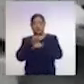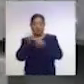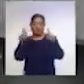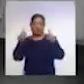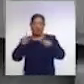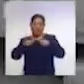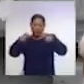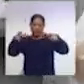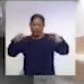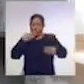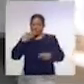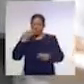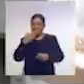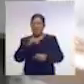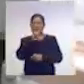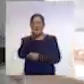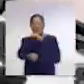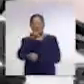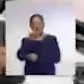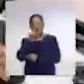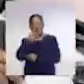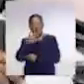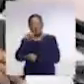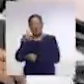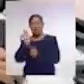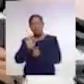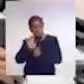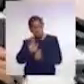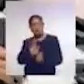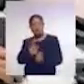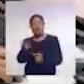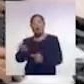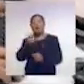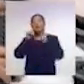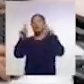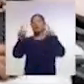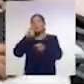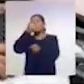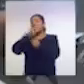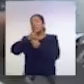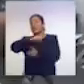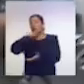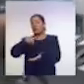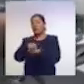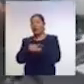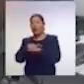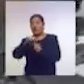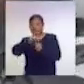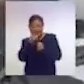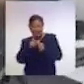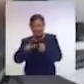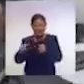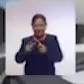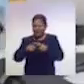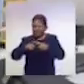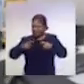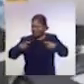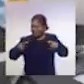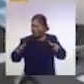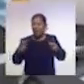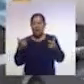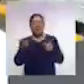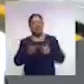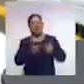se confirma con datos del INEGI, que posicionan a Tlaxcala como primer lugar nacional proporcionalmente en materia de crecimiento